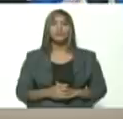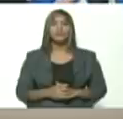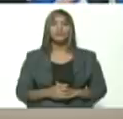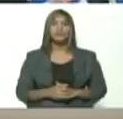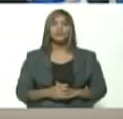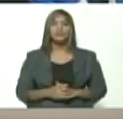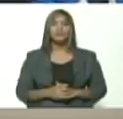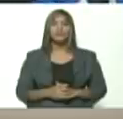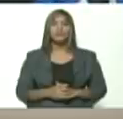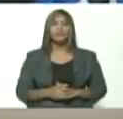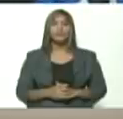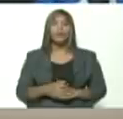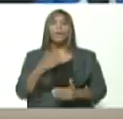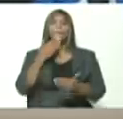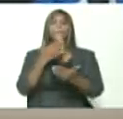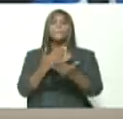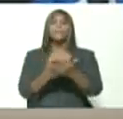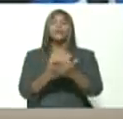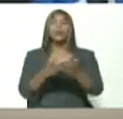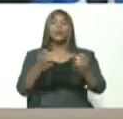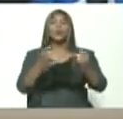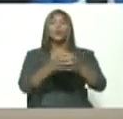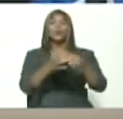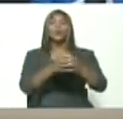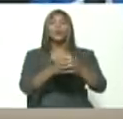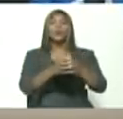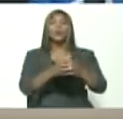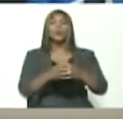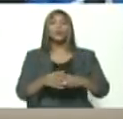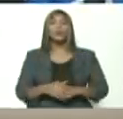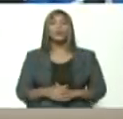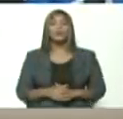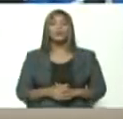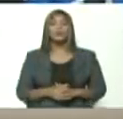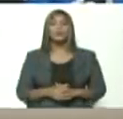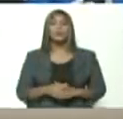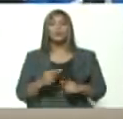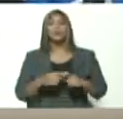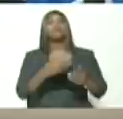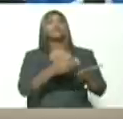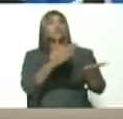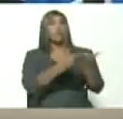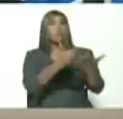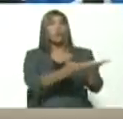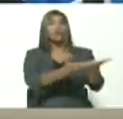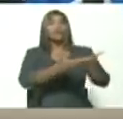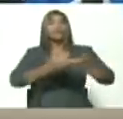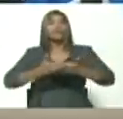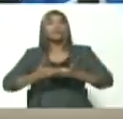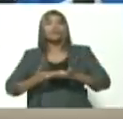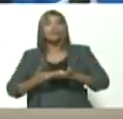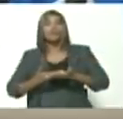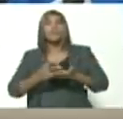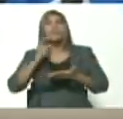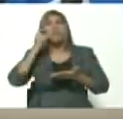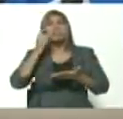además solicitarle a la Junta Nacional Electoral que nos presente una propuesta de